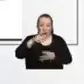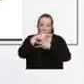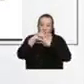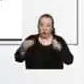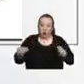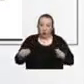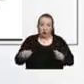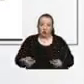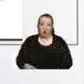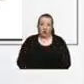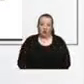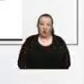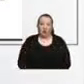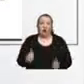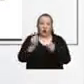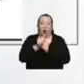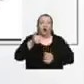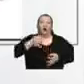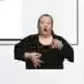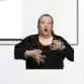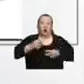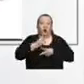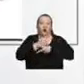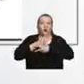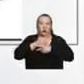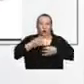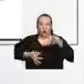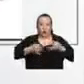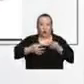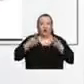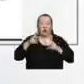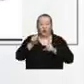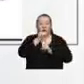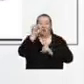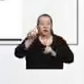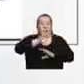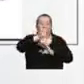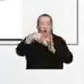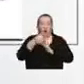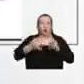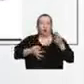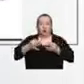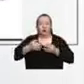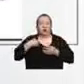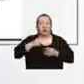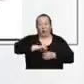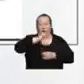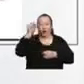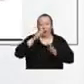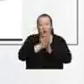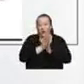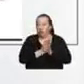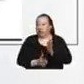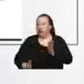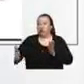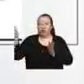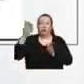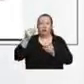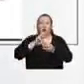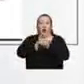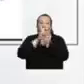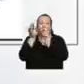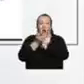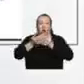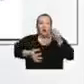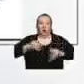con el consejo de captura que teníamos con la estructura justicia e hicimos la consulta de 2011 la ganamos largamente hicimos una reforma judicial que como ustedes ven